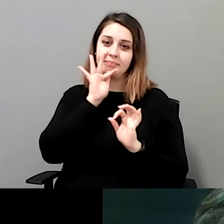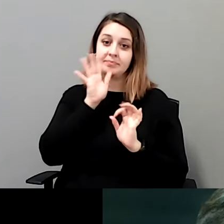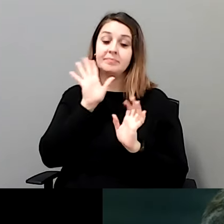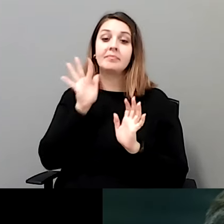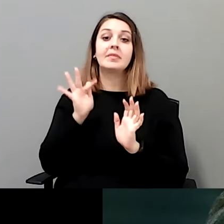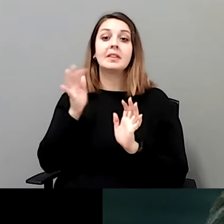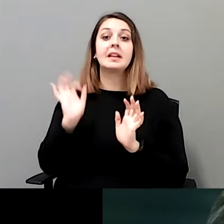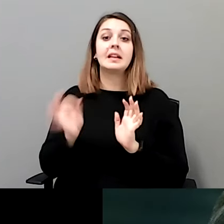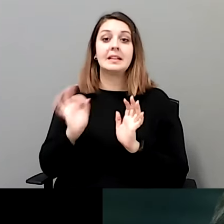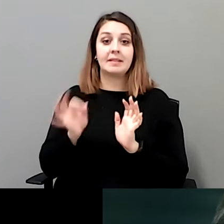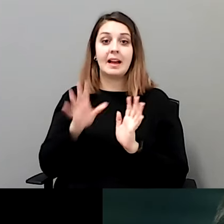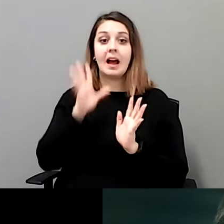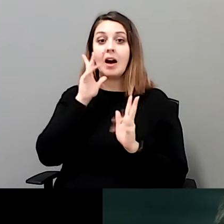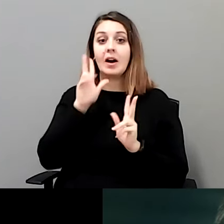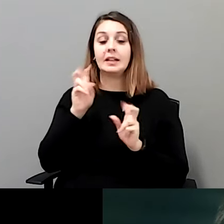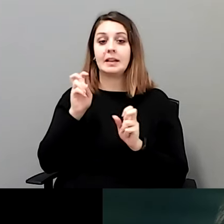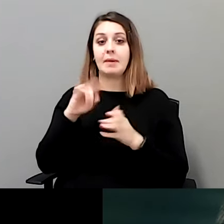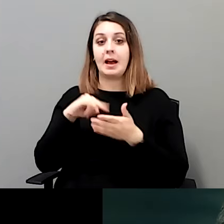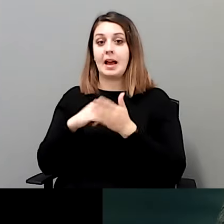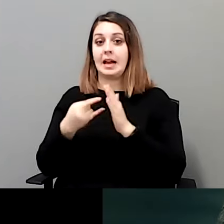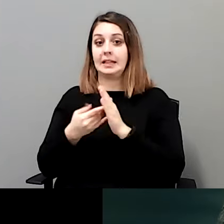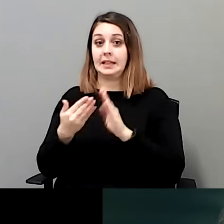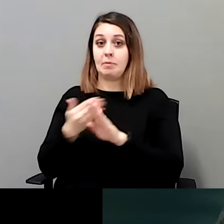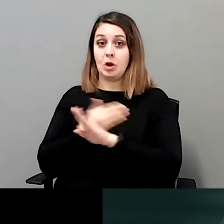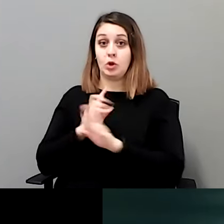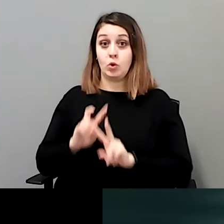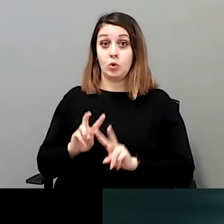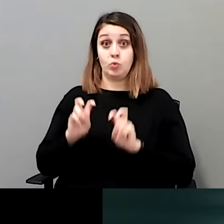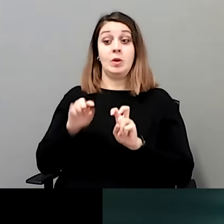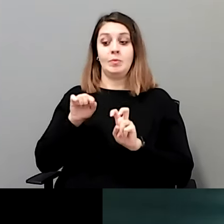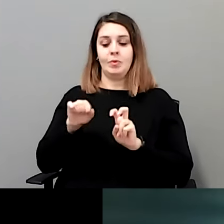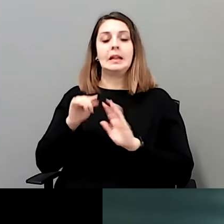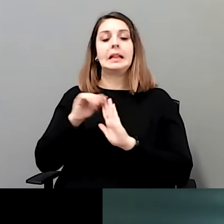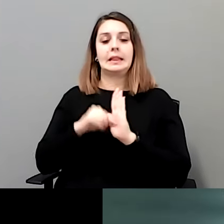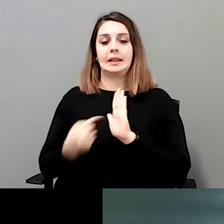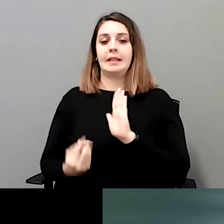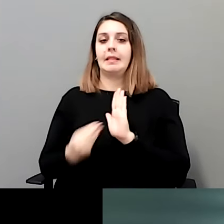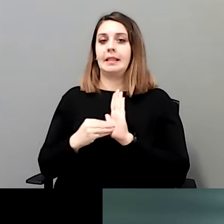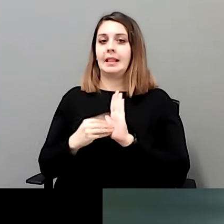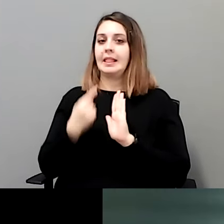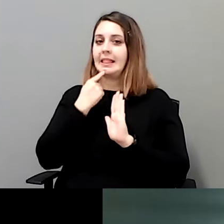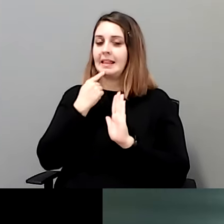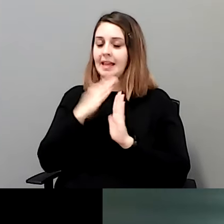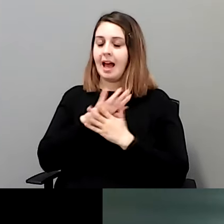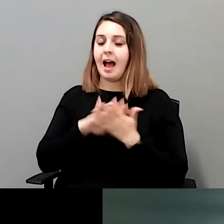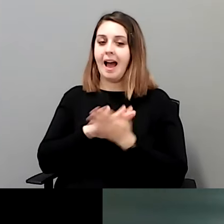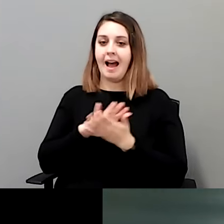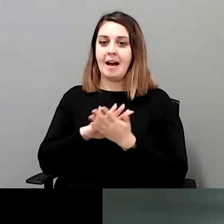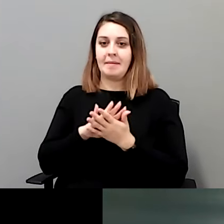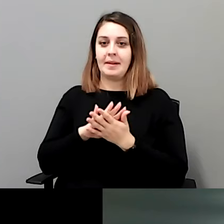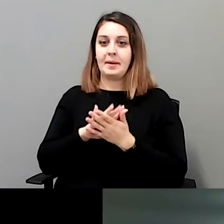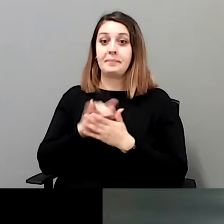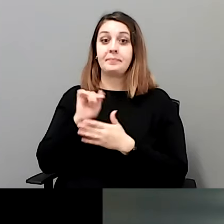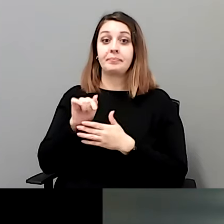que ahora... con el nuevo anteproyecto, es una de las cuestiones que más se potencia, ¿eh? De hecho, va